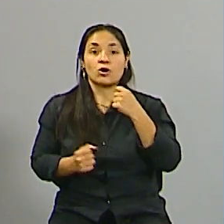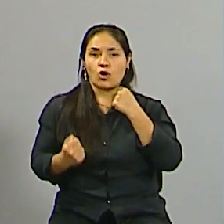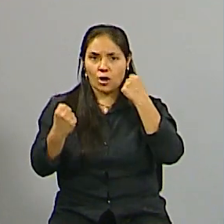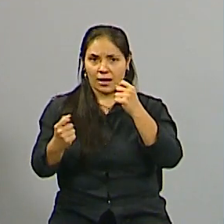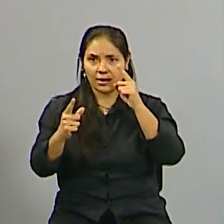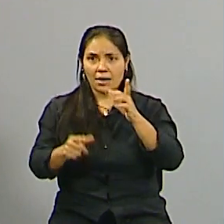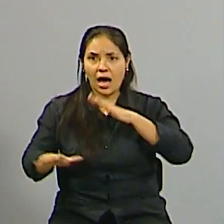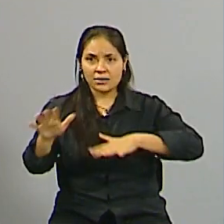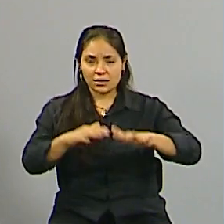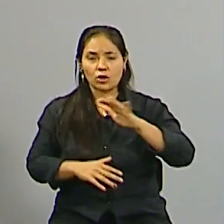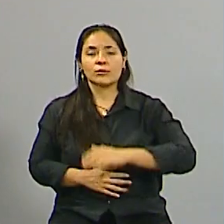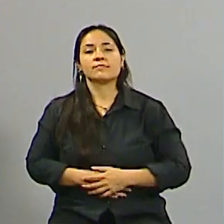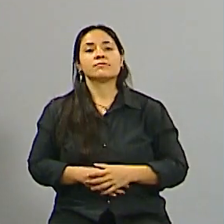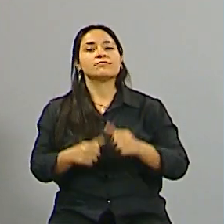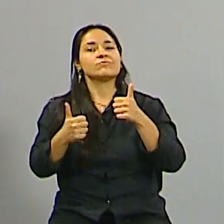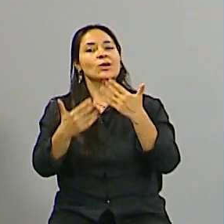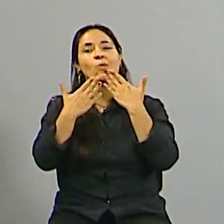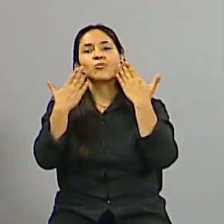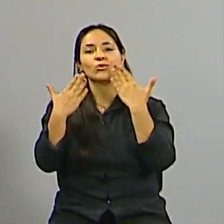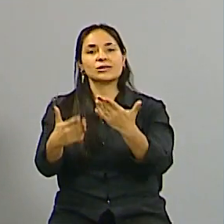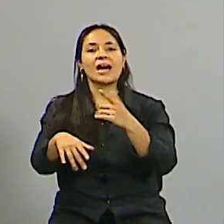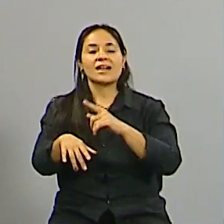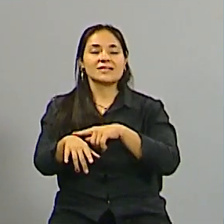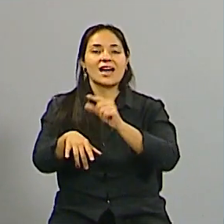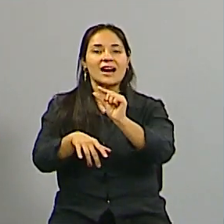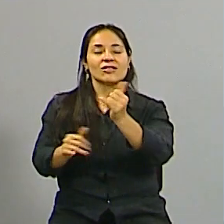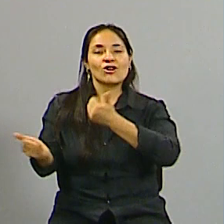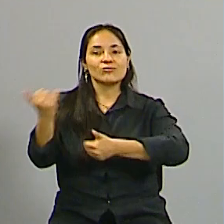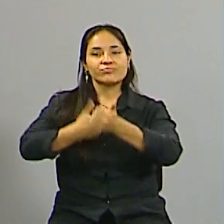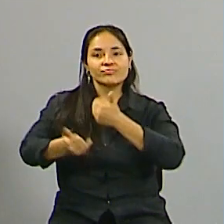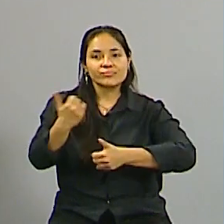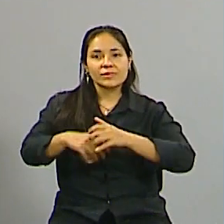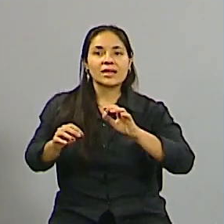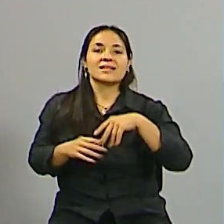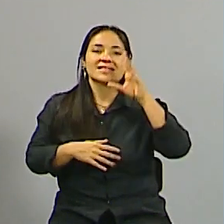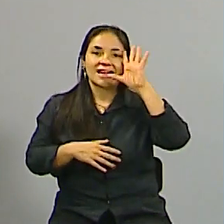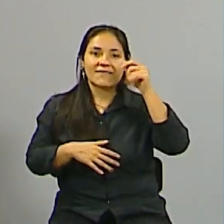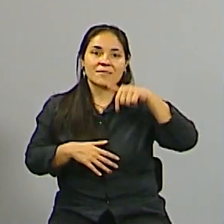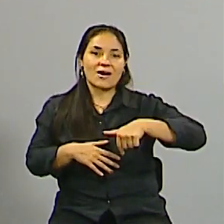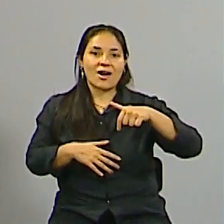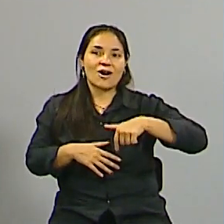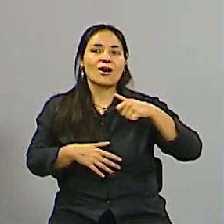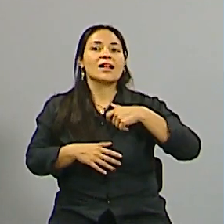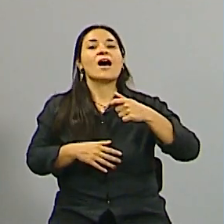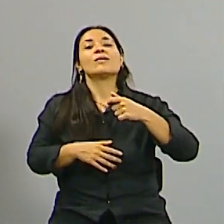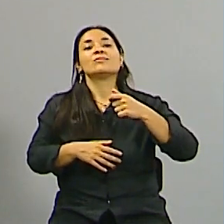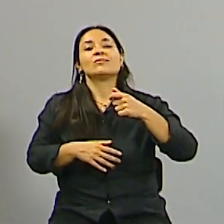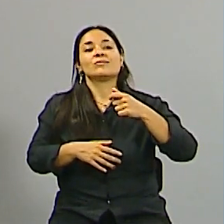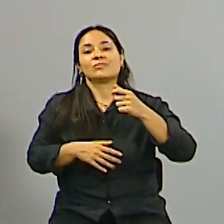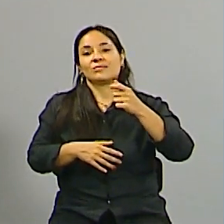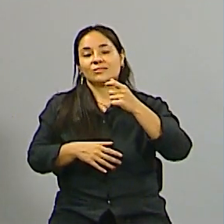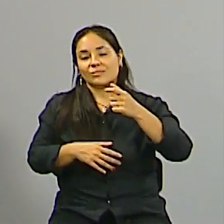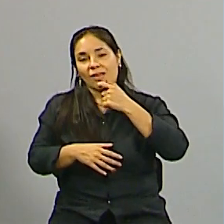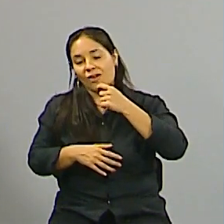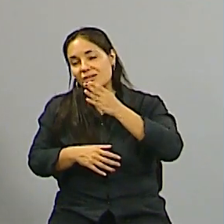hacerlo. Mauricio, nosotros te agradecemos este rato con nosotros. Sabemos que seguís caminando, en este caso, la provincia.